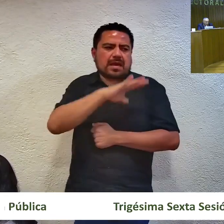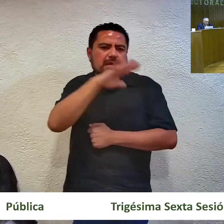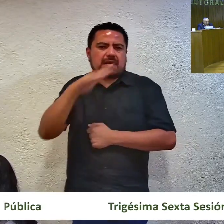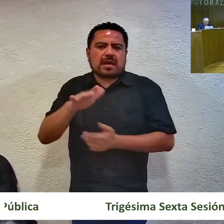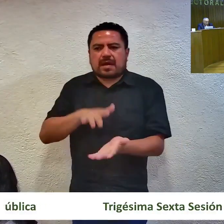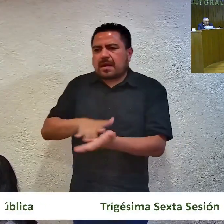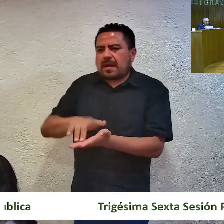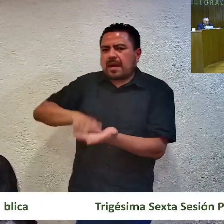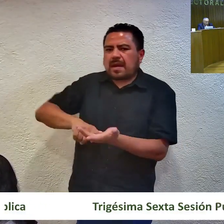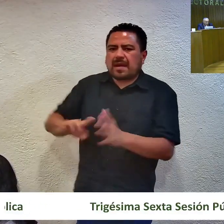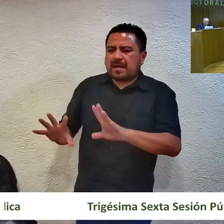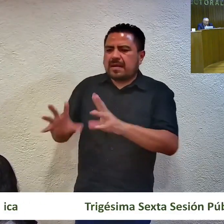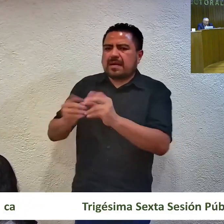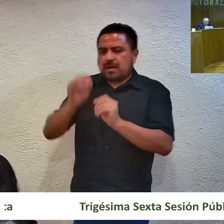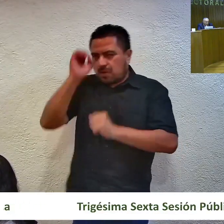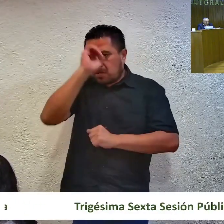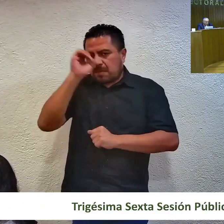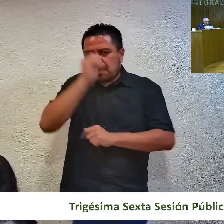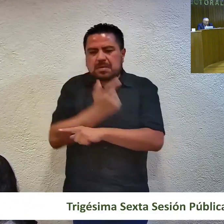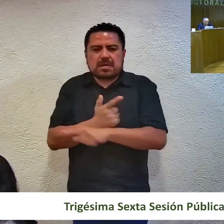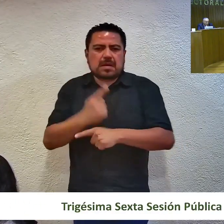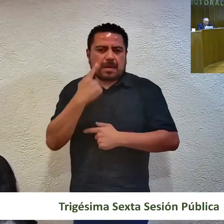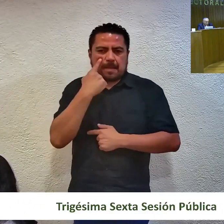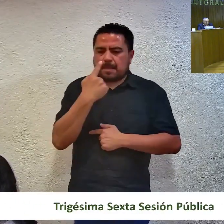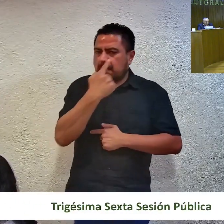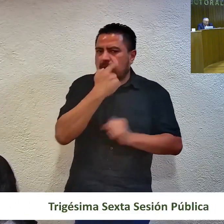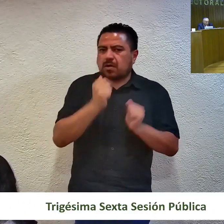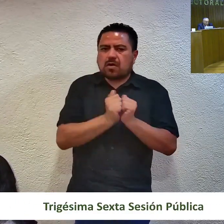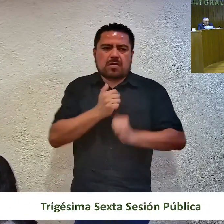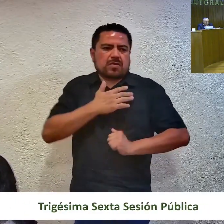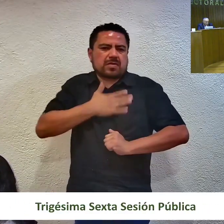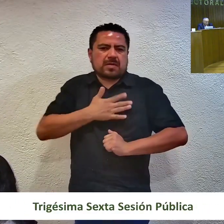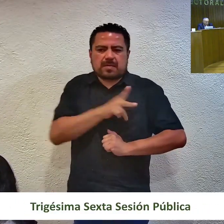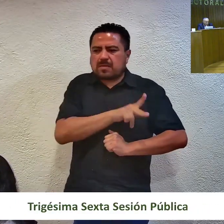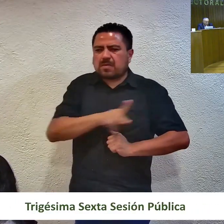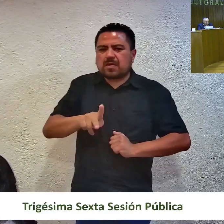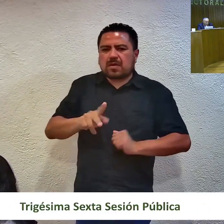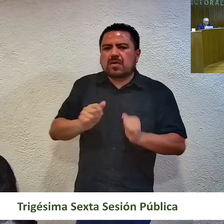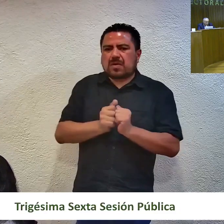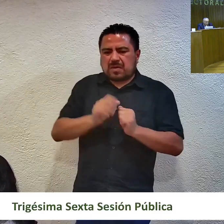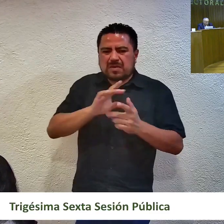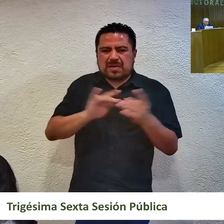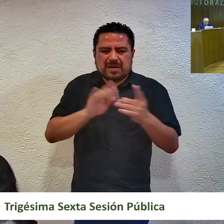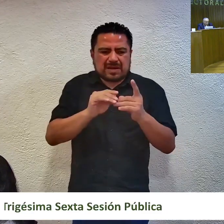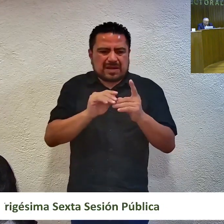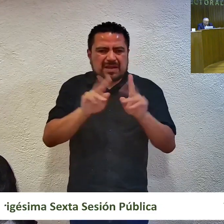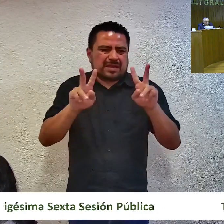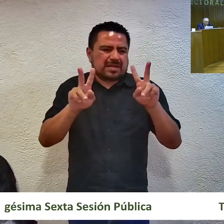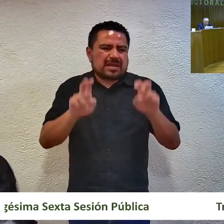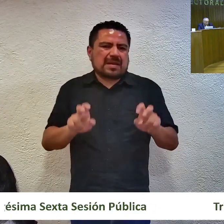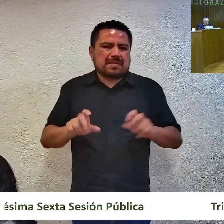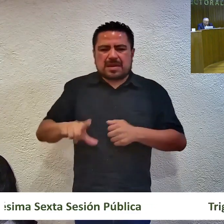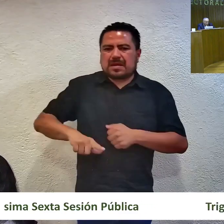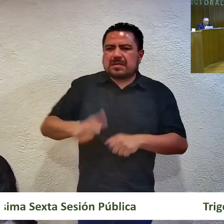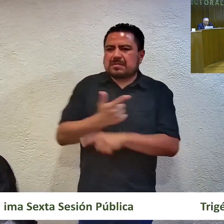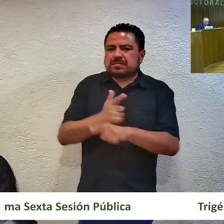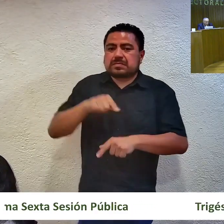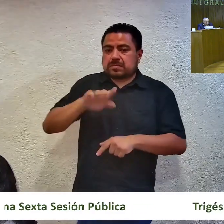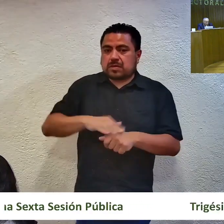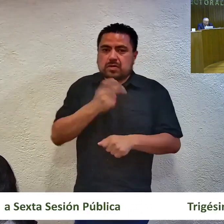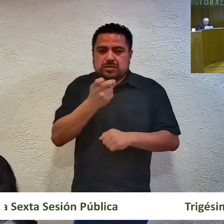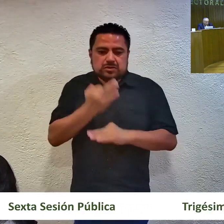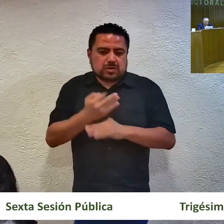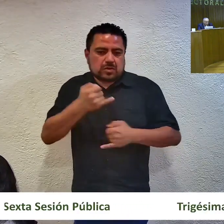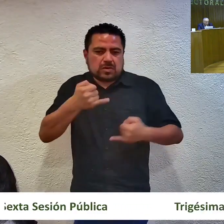abonando a la conformación de una opinión crítica en un régimen democrático, en estricta referencia a temas públicos, lo cual este tribunal comparte.